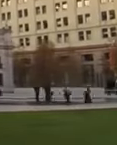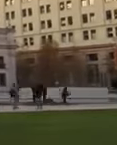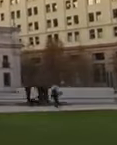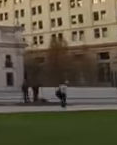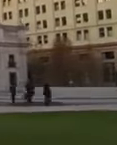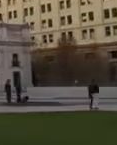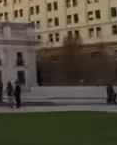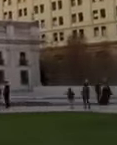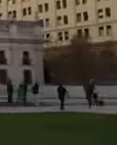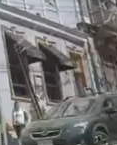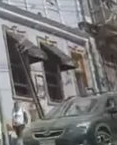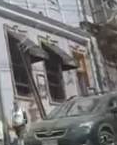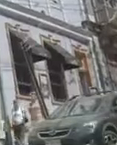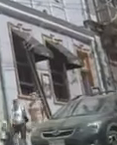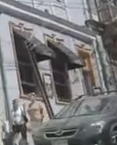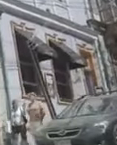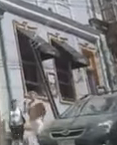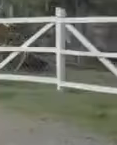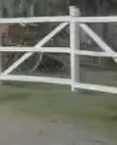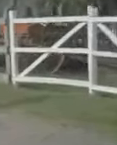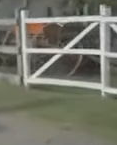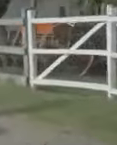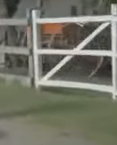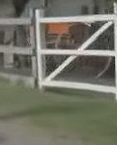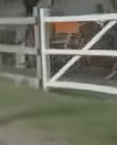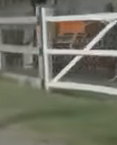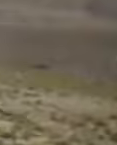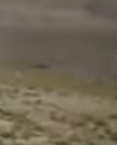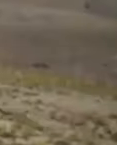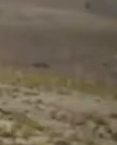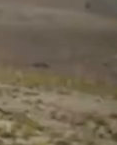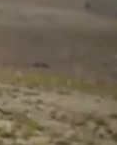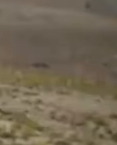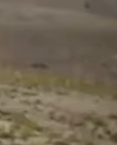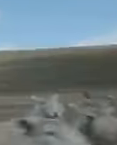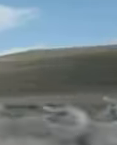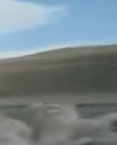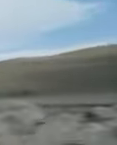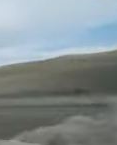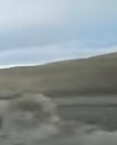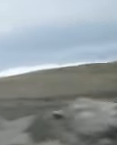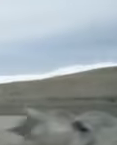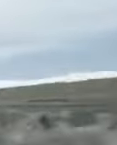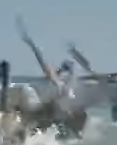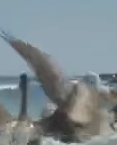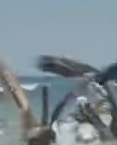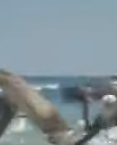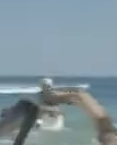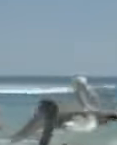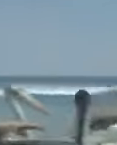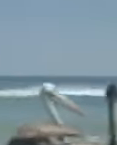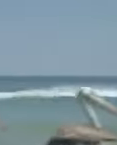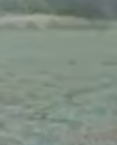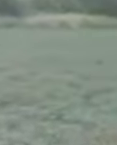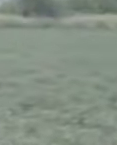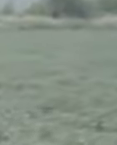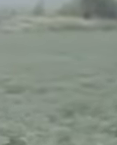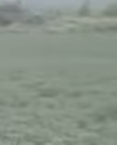transmitió el gobierno de chile agradecemos a los canales de televisión y radioemisoras que integraron esta red voluntaria